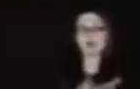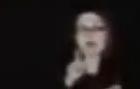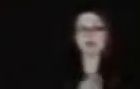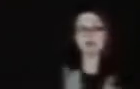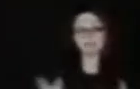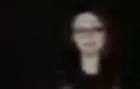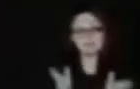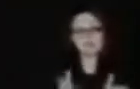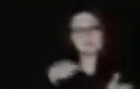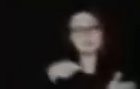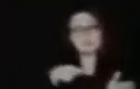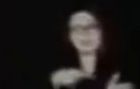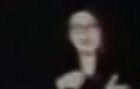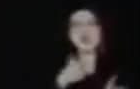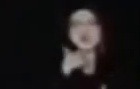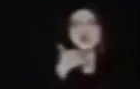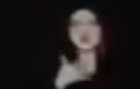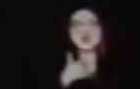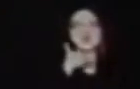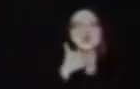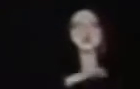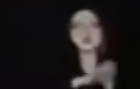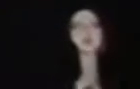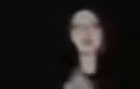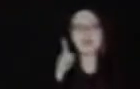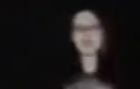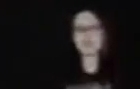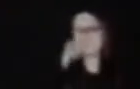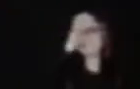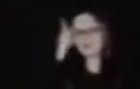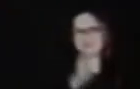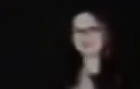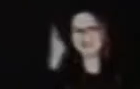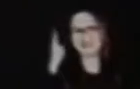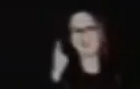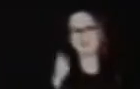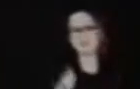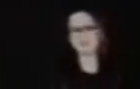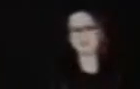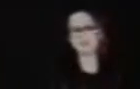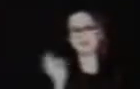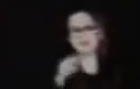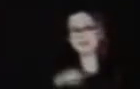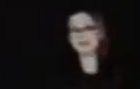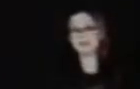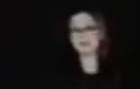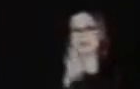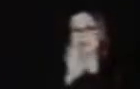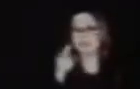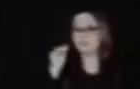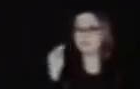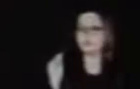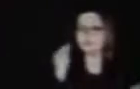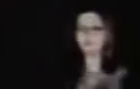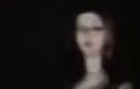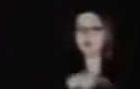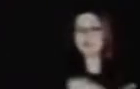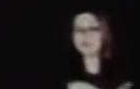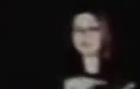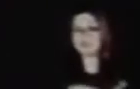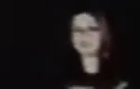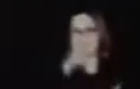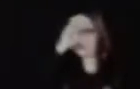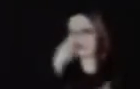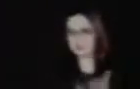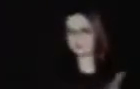para convertir la corrupción en delito grave, que aunque parezca increíble, no lo era.